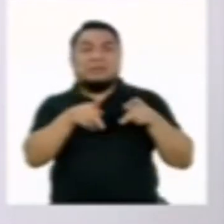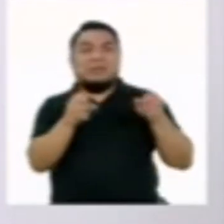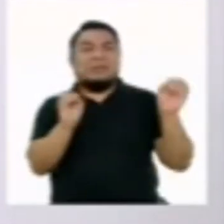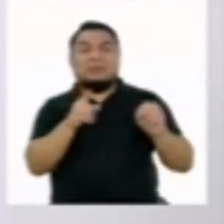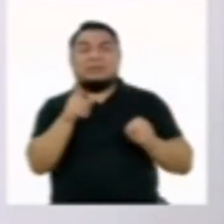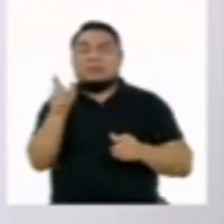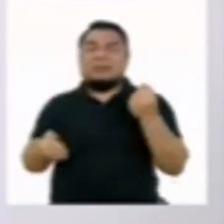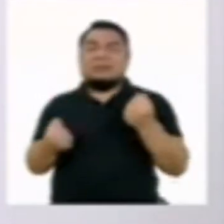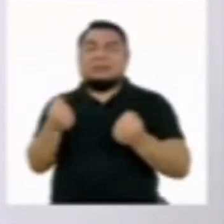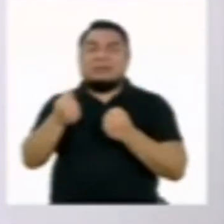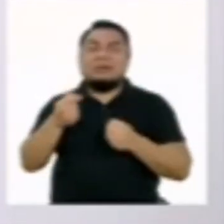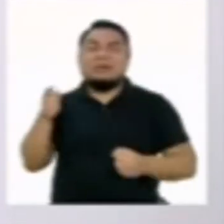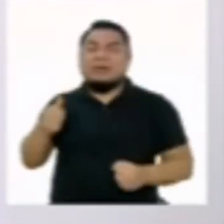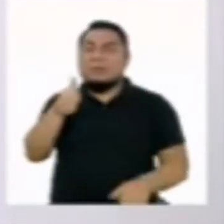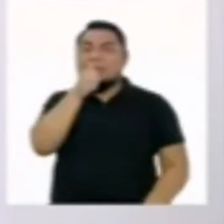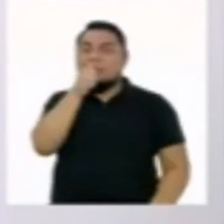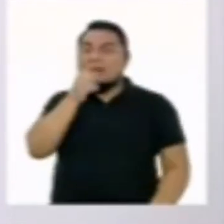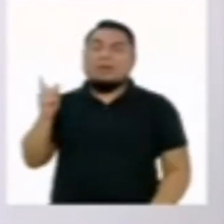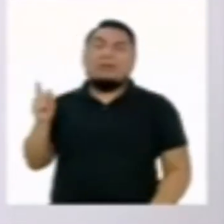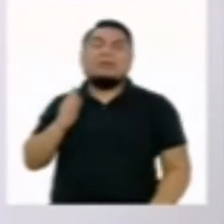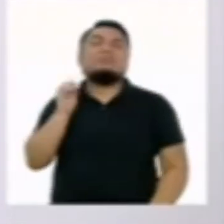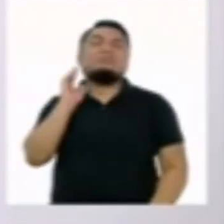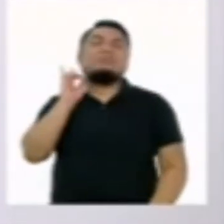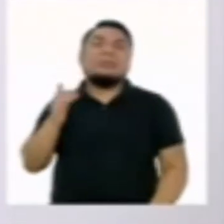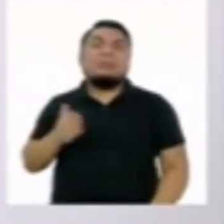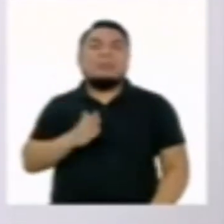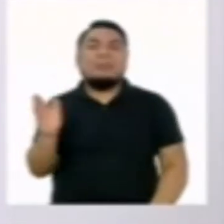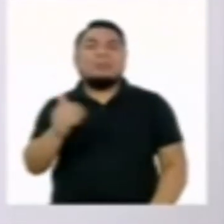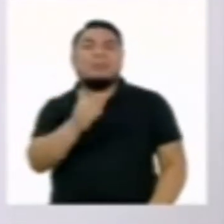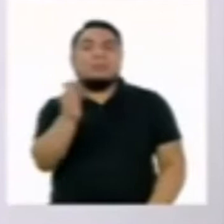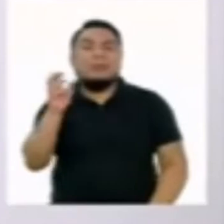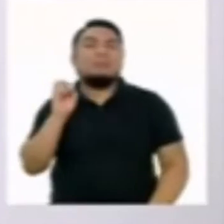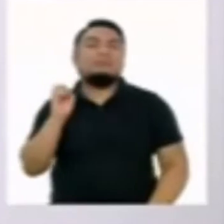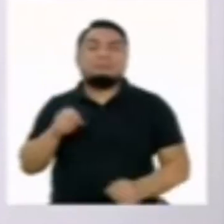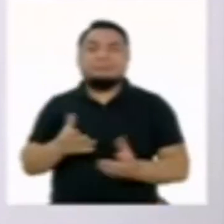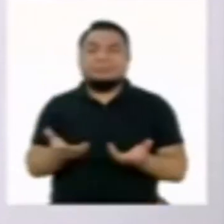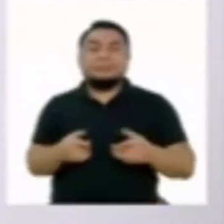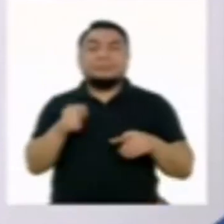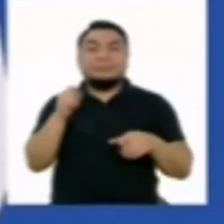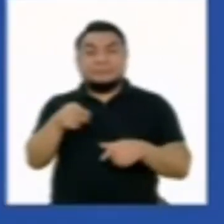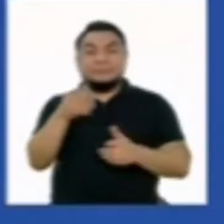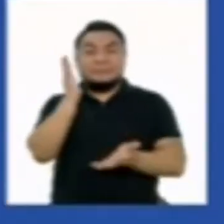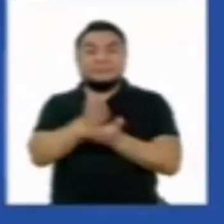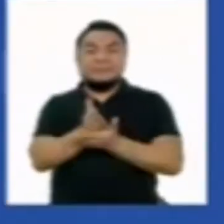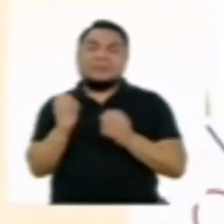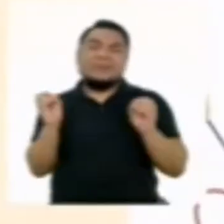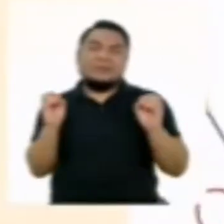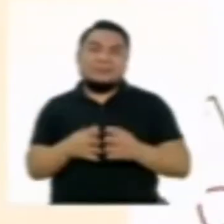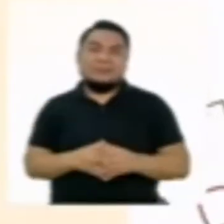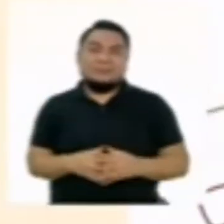los conductores de vehículos privados. Además, muchas veces esto no se sanciona.